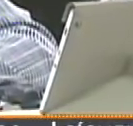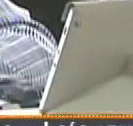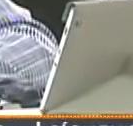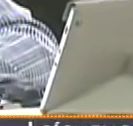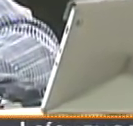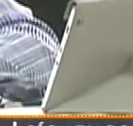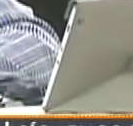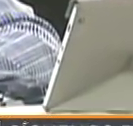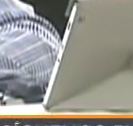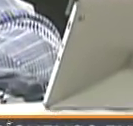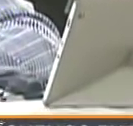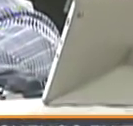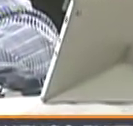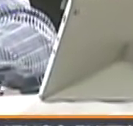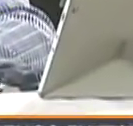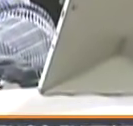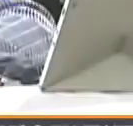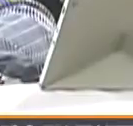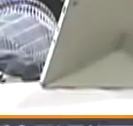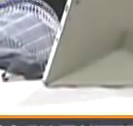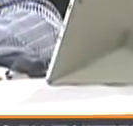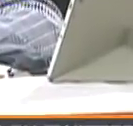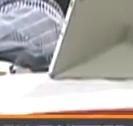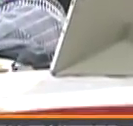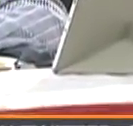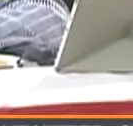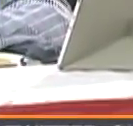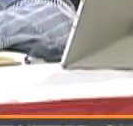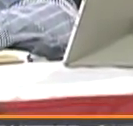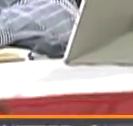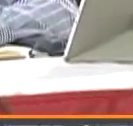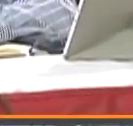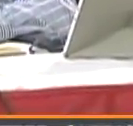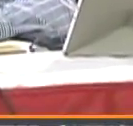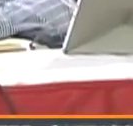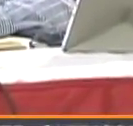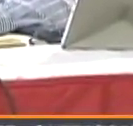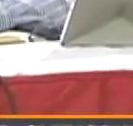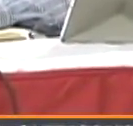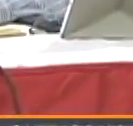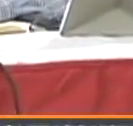Compañero Francisco Amelías Horta,